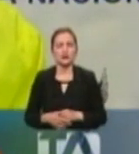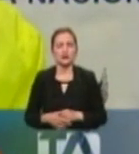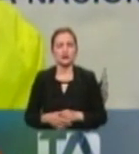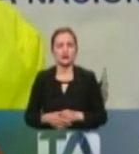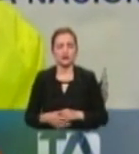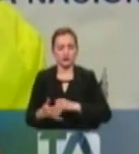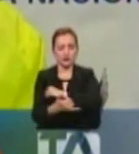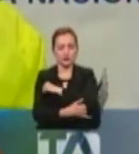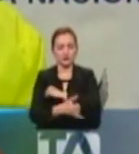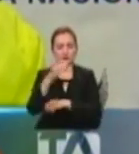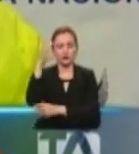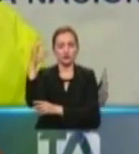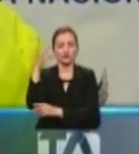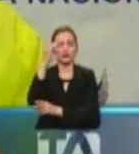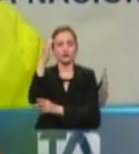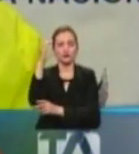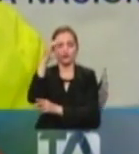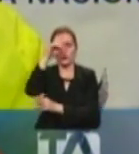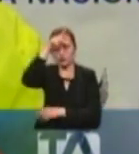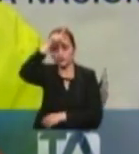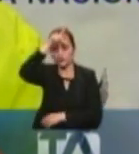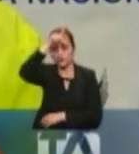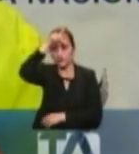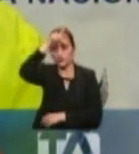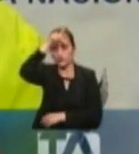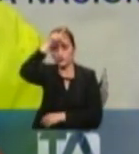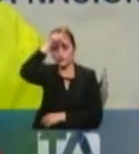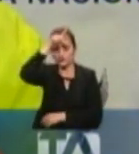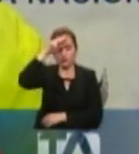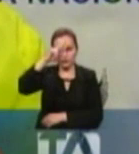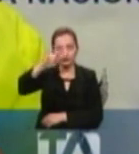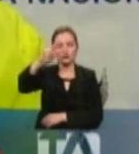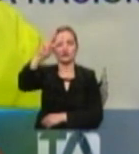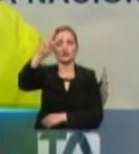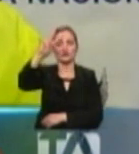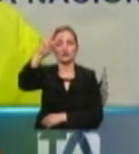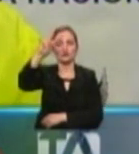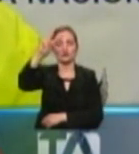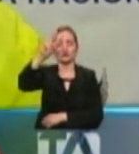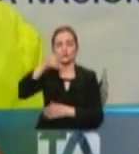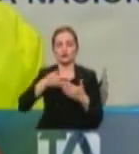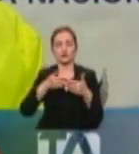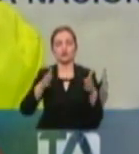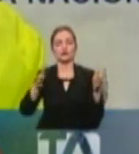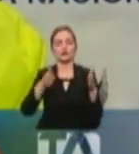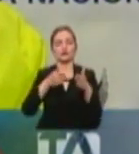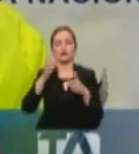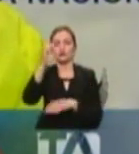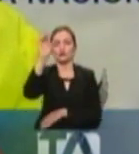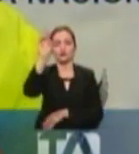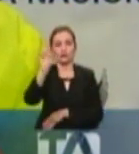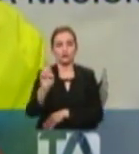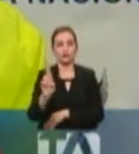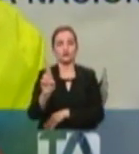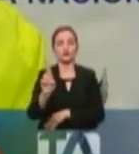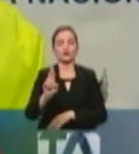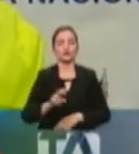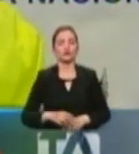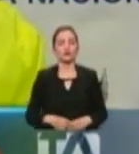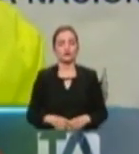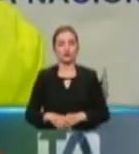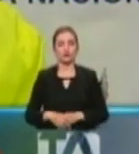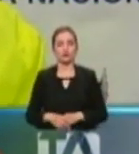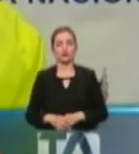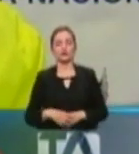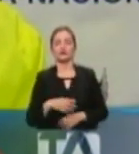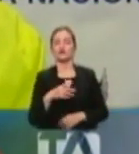a los países de Colombia, Perú, México, Panamá y Costa Rica,